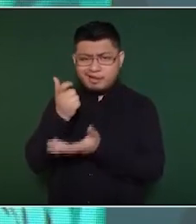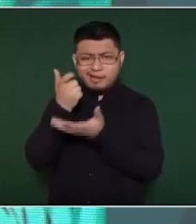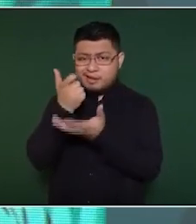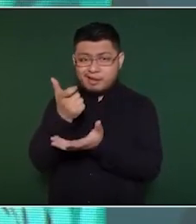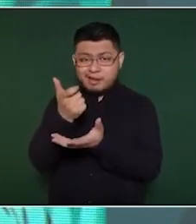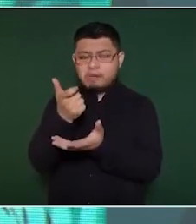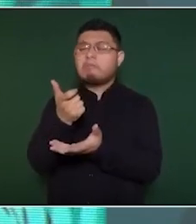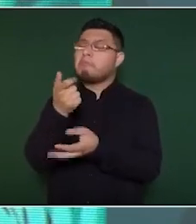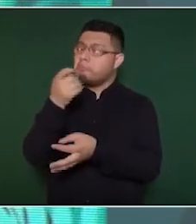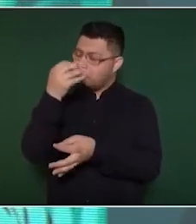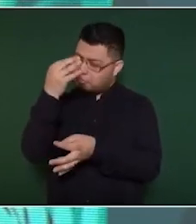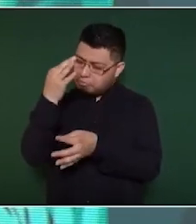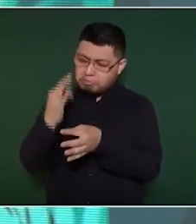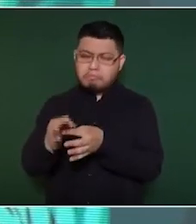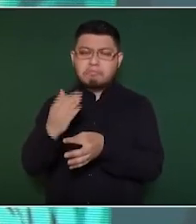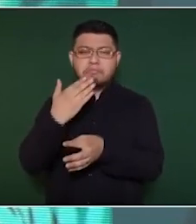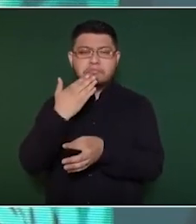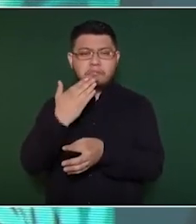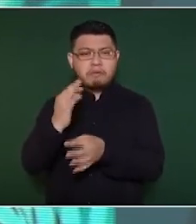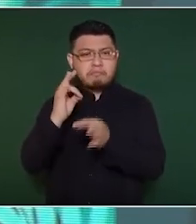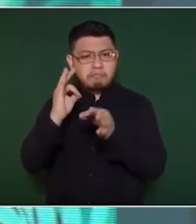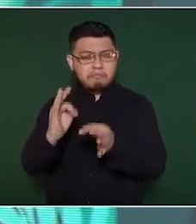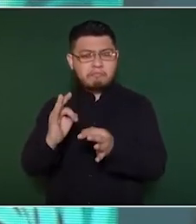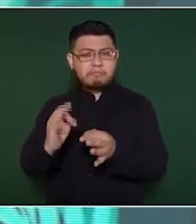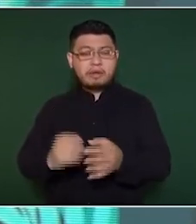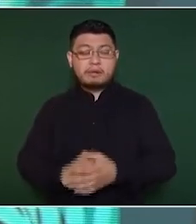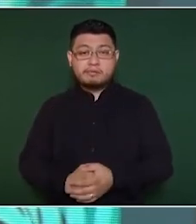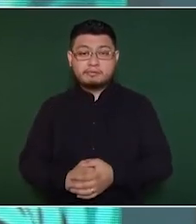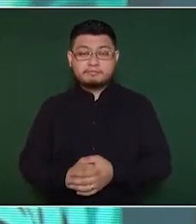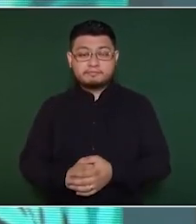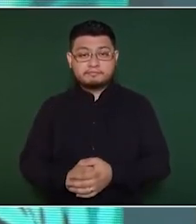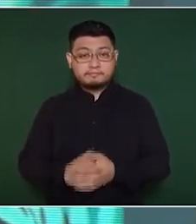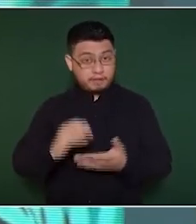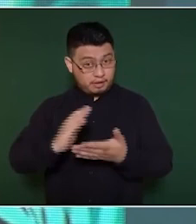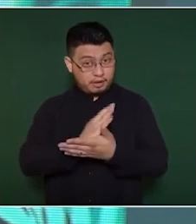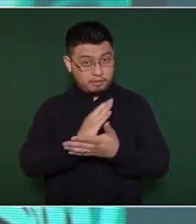es muy importante el que